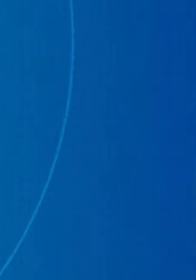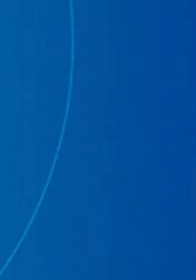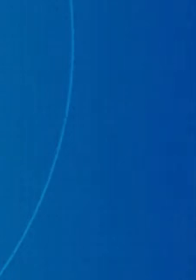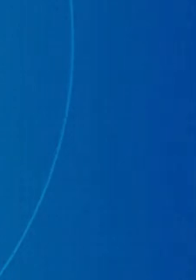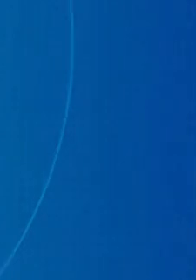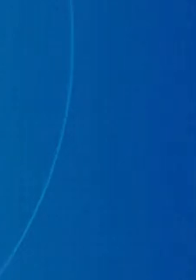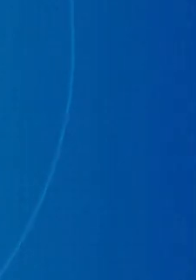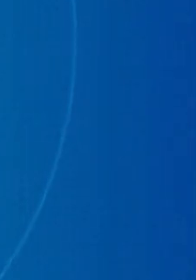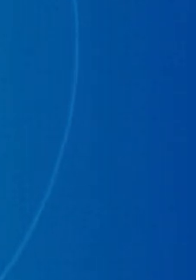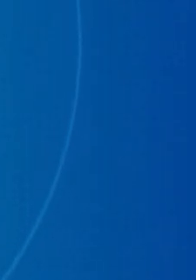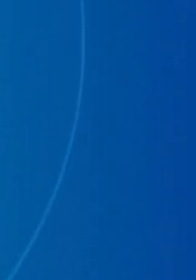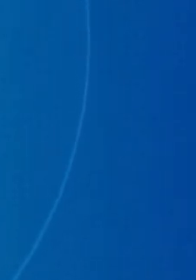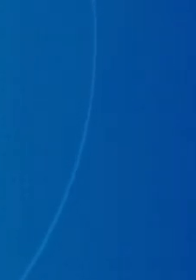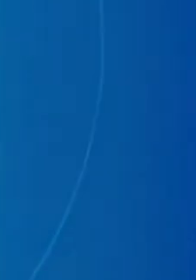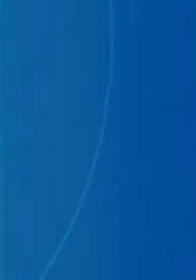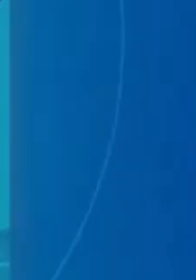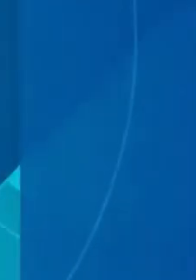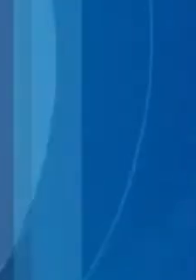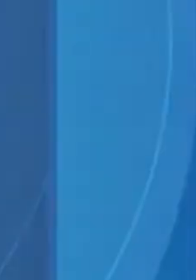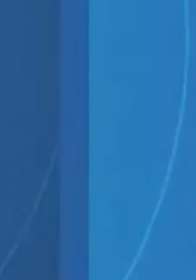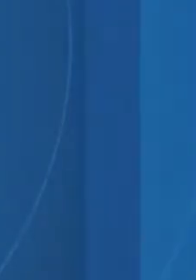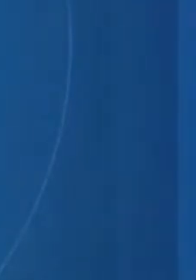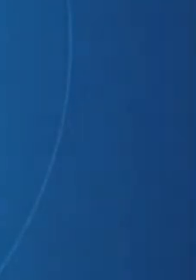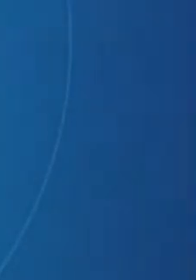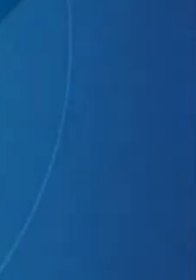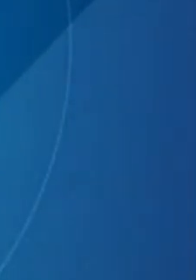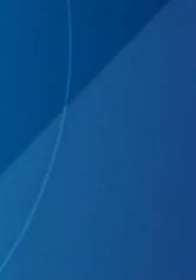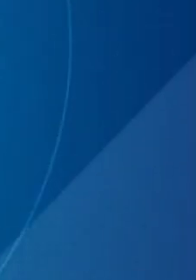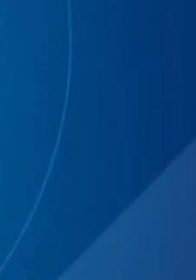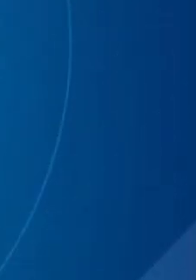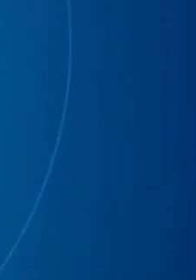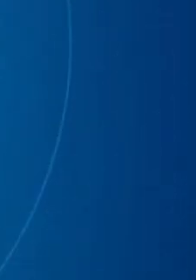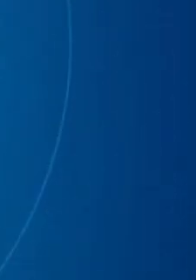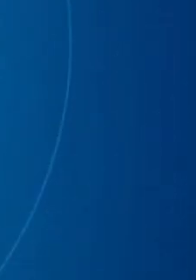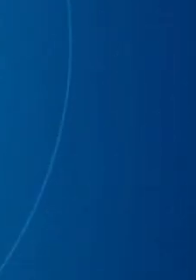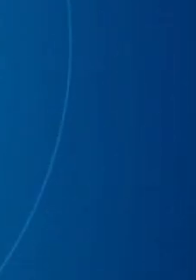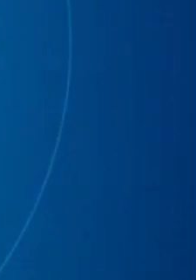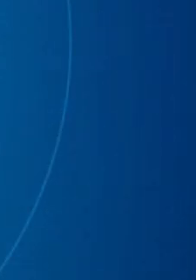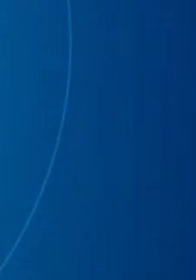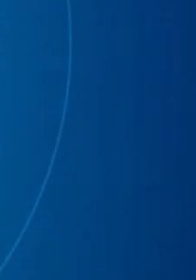RTBC Noticias, emisión fin de semana.